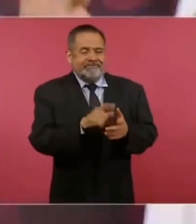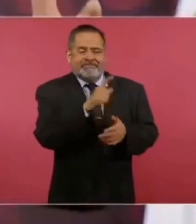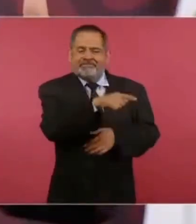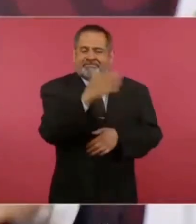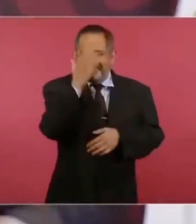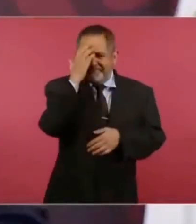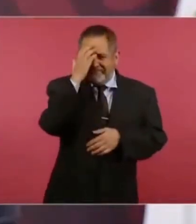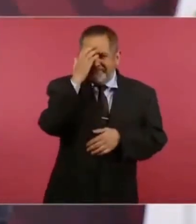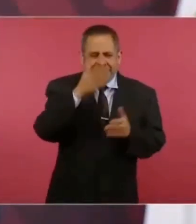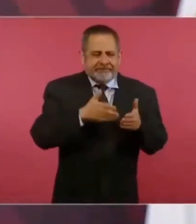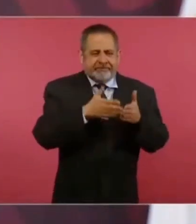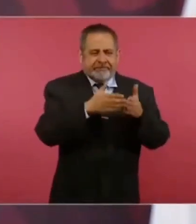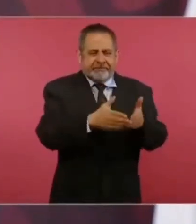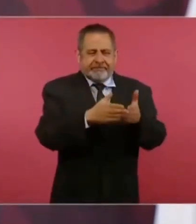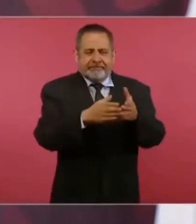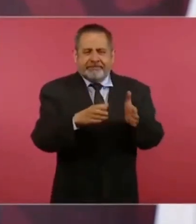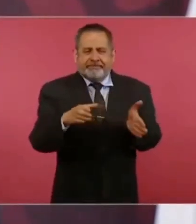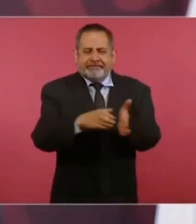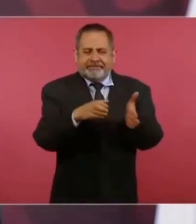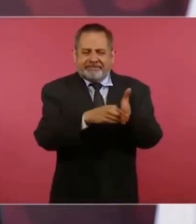repartían bicicletas